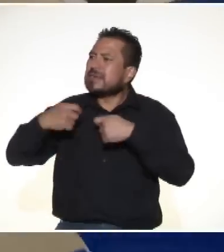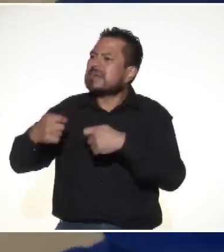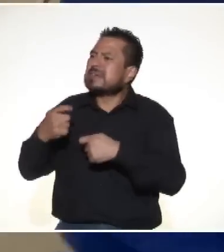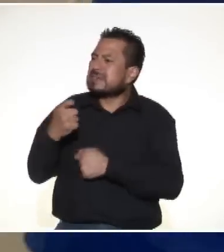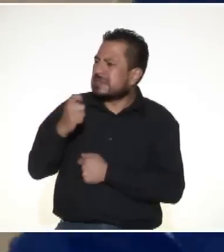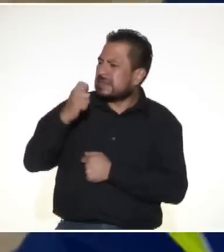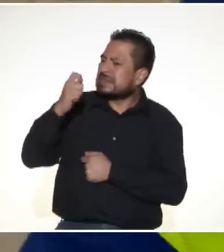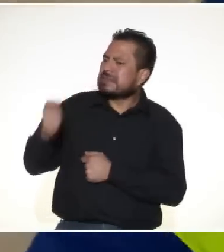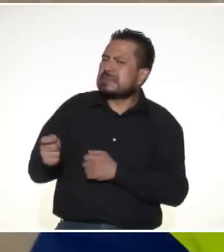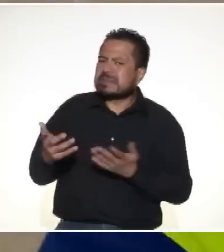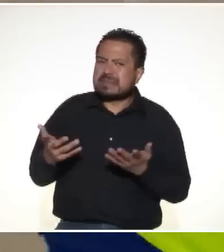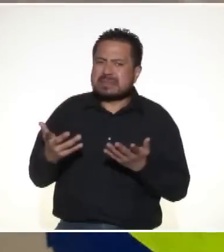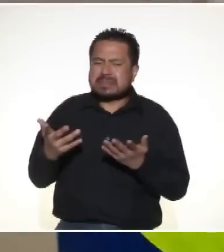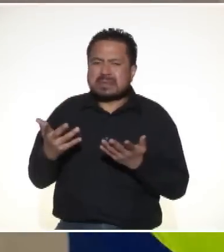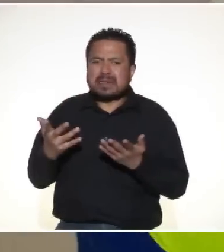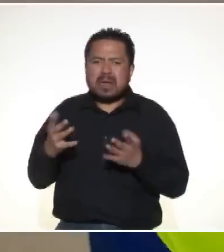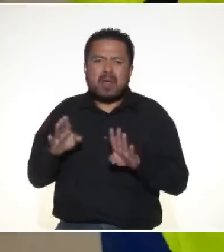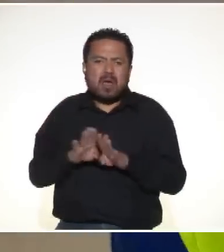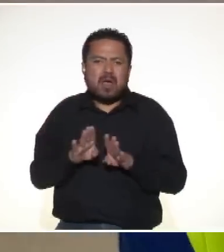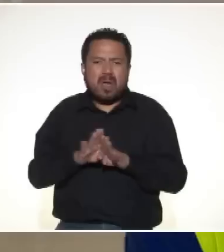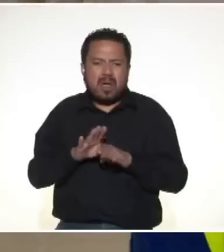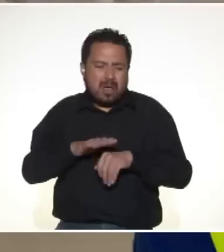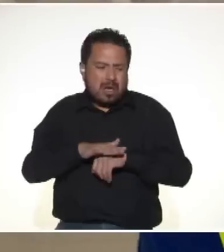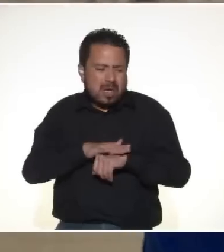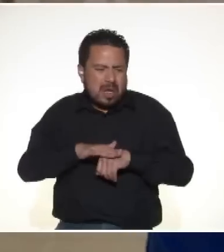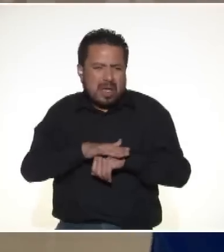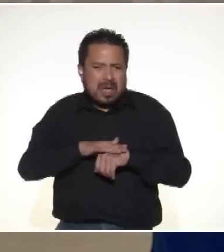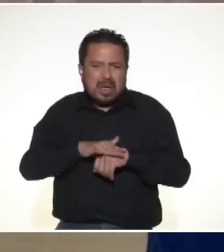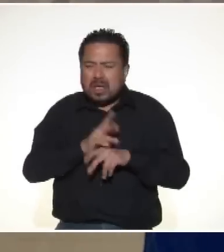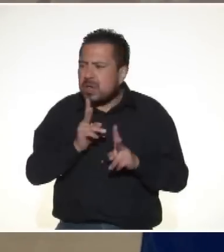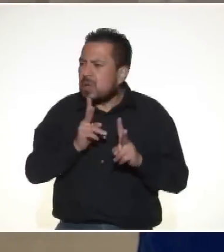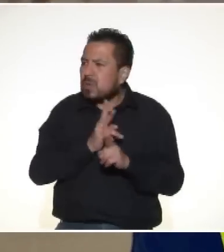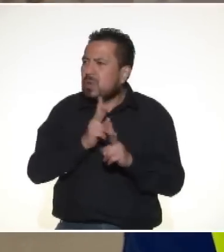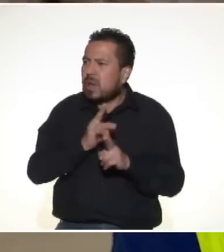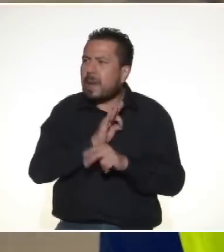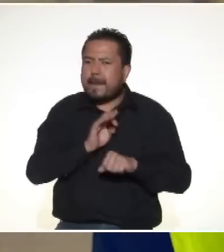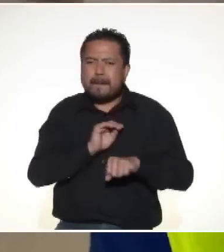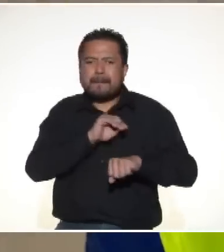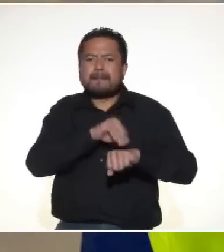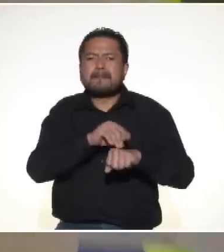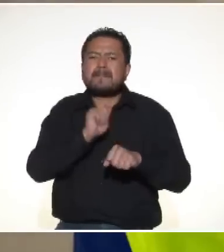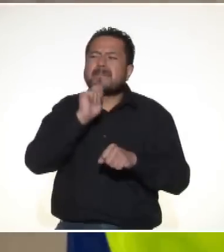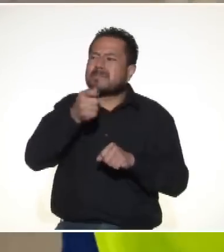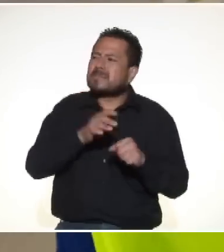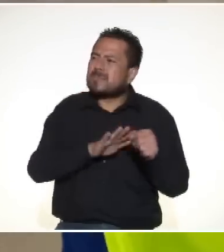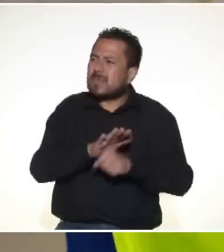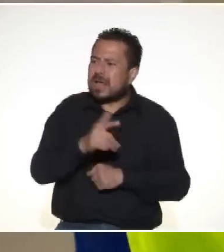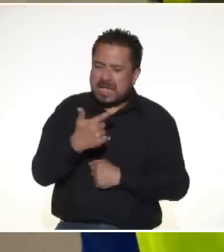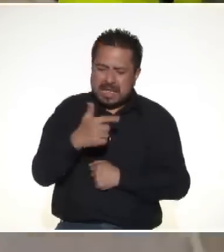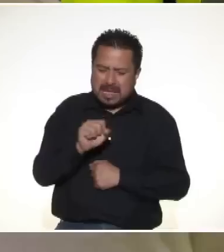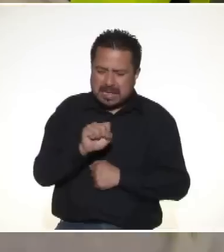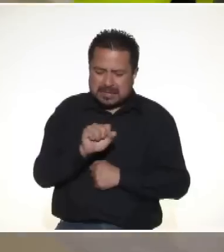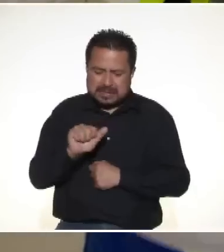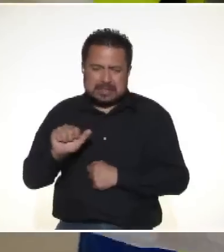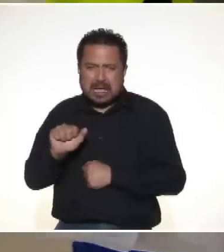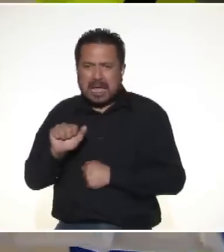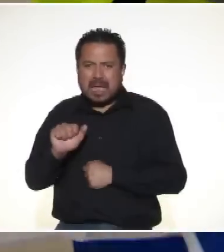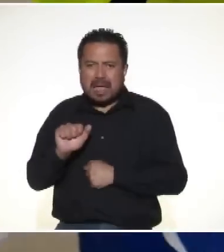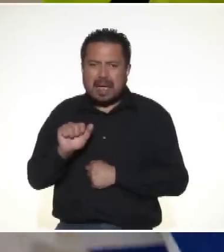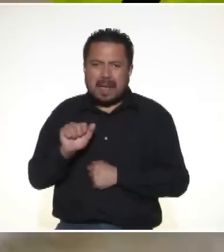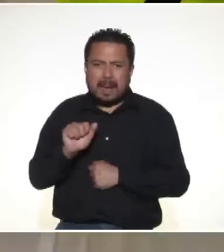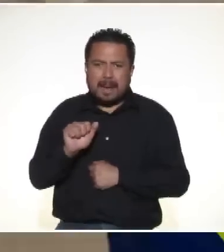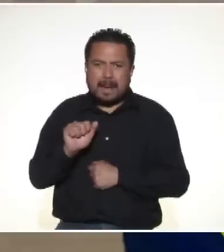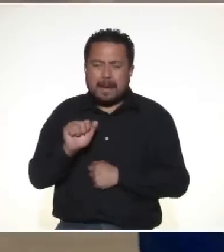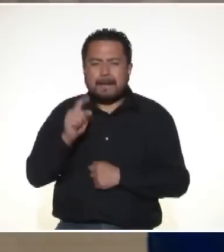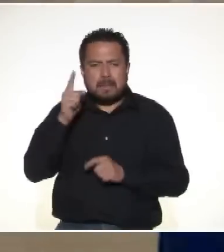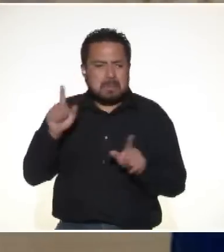es hidratación a la quemadura. En este caso podríamos colocar lo que es una gasa empapada de solución fisiológica, nada